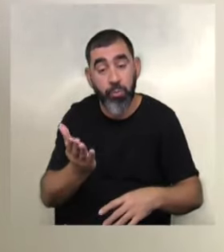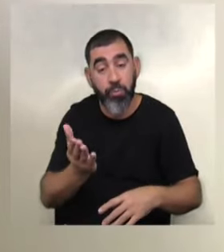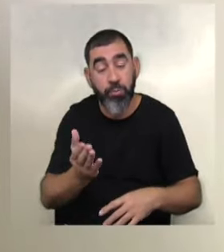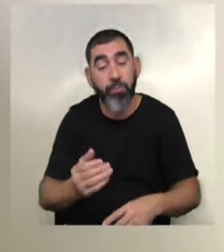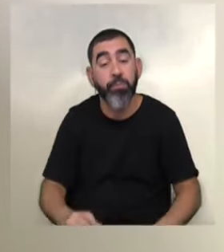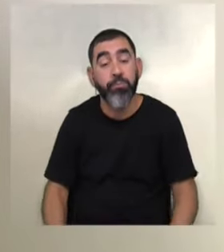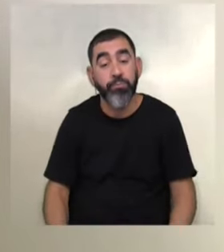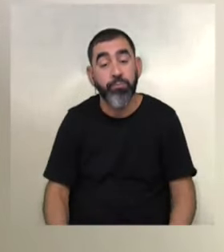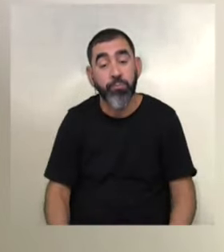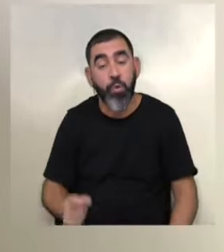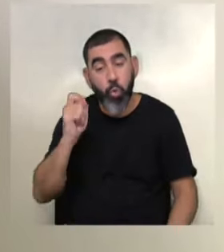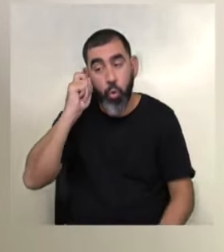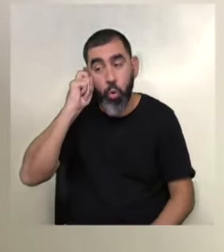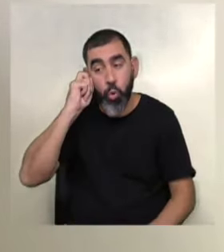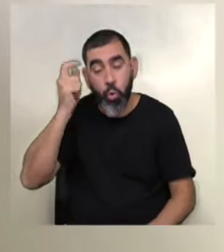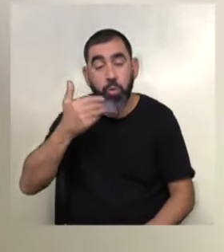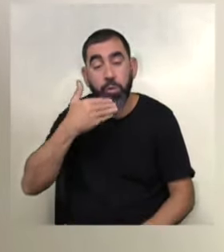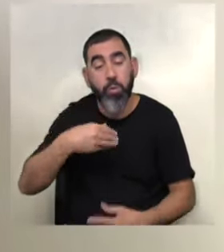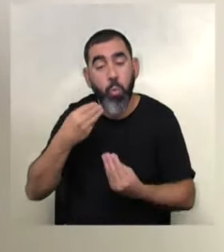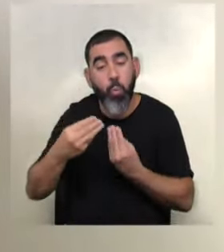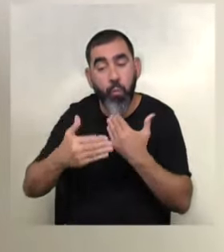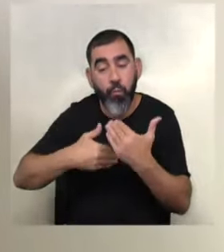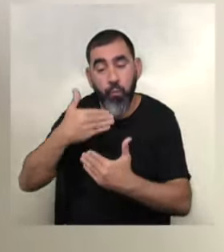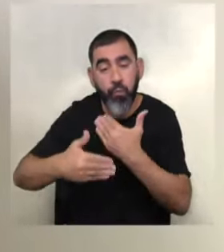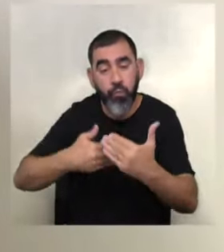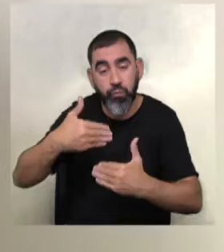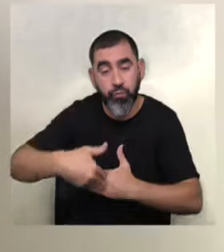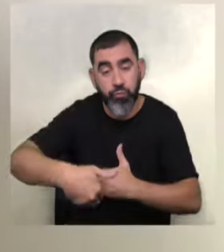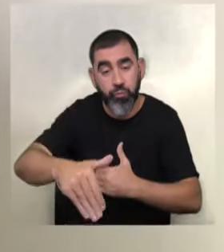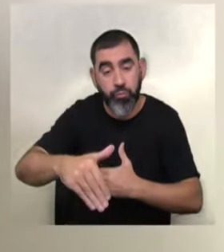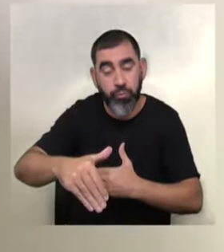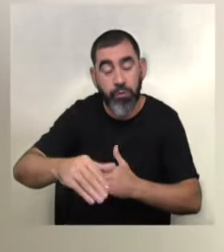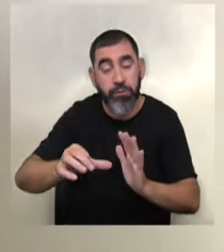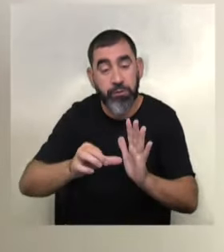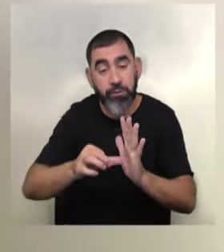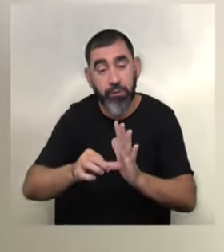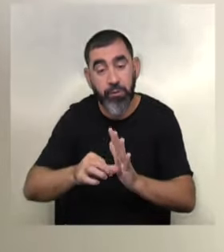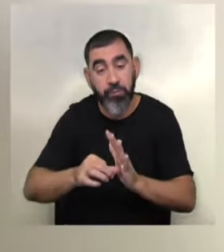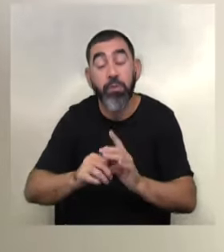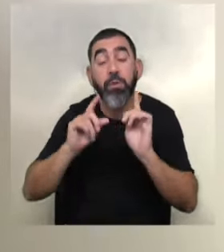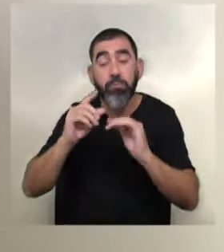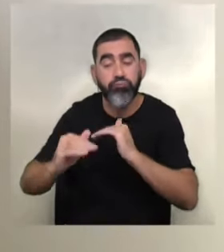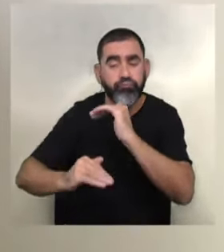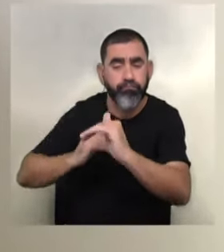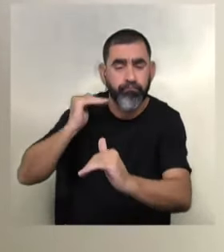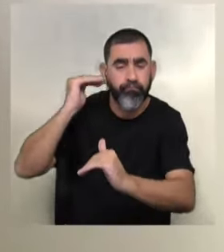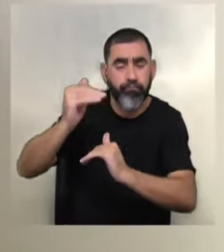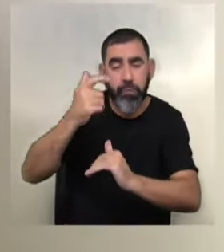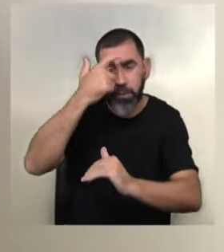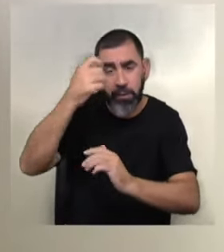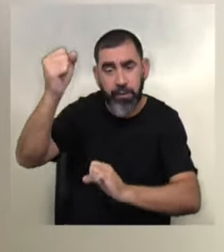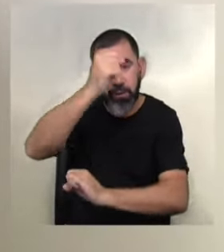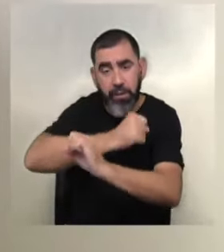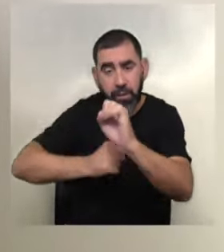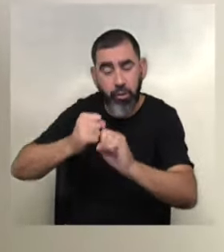lado, generar conocimiento para entender cómo funcionan estos sistemas y desarrollar